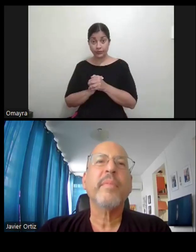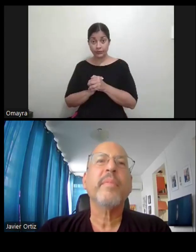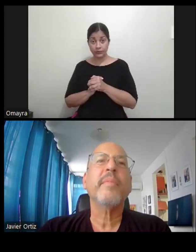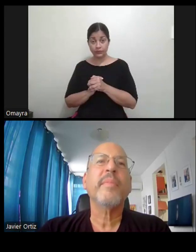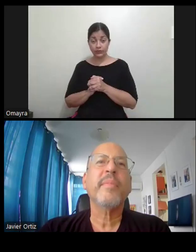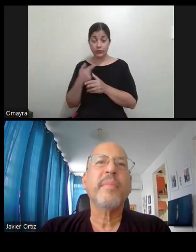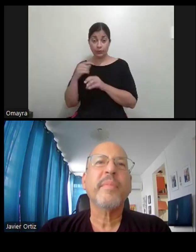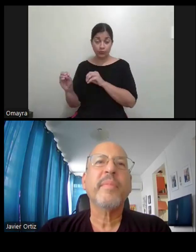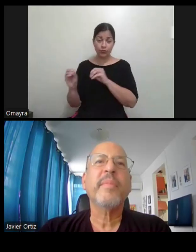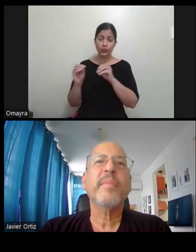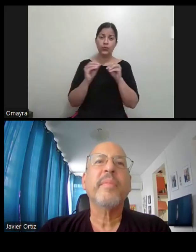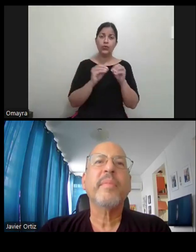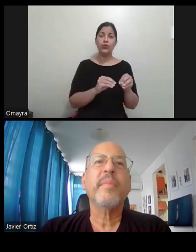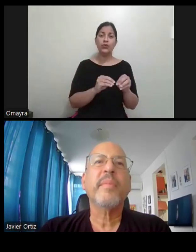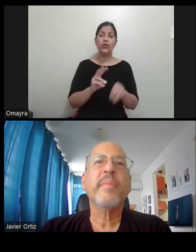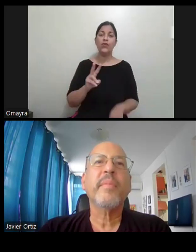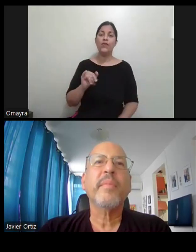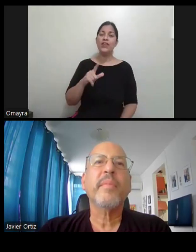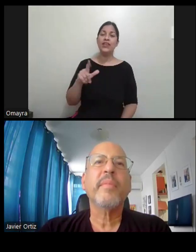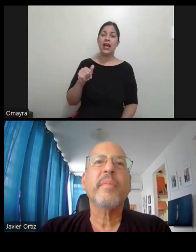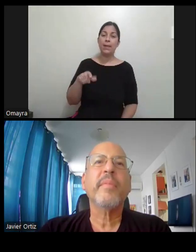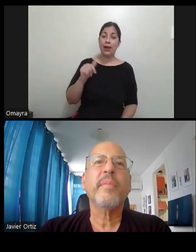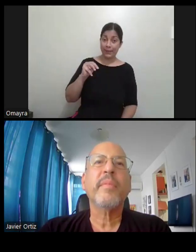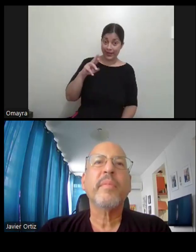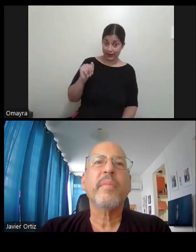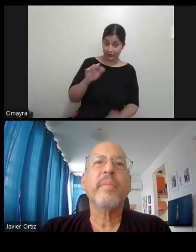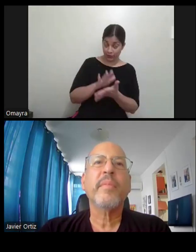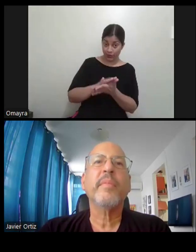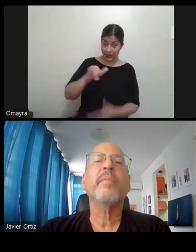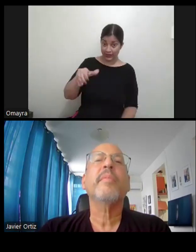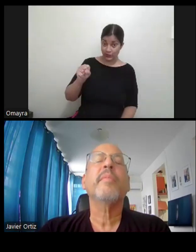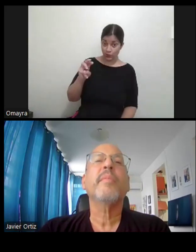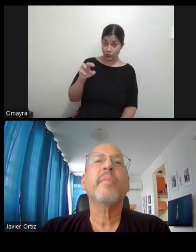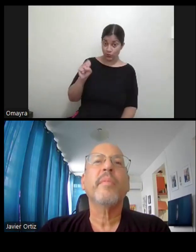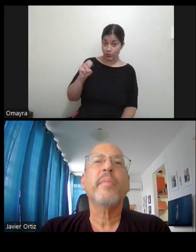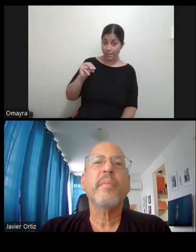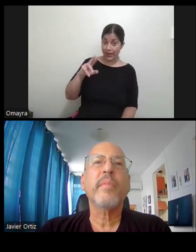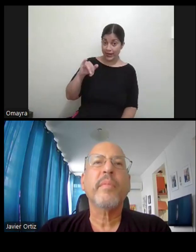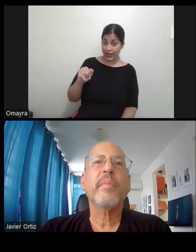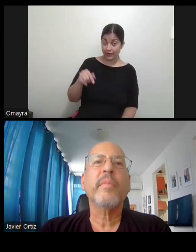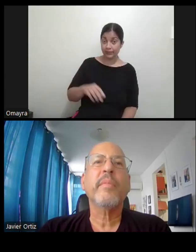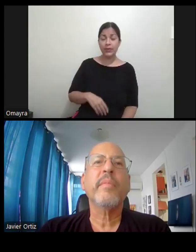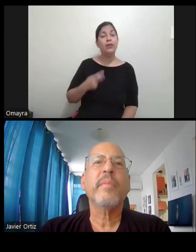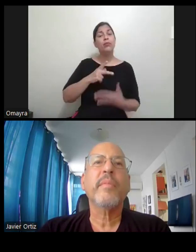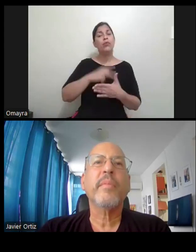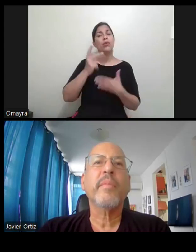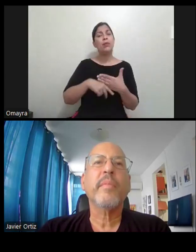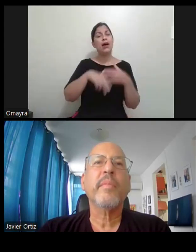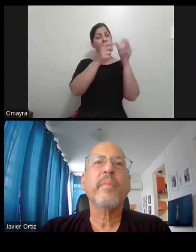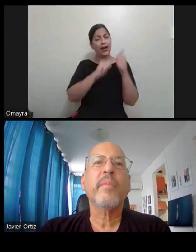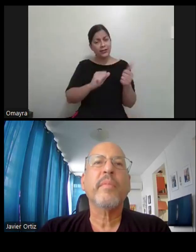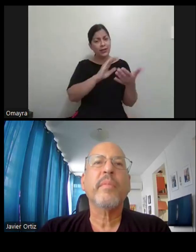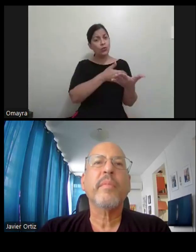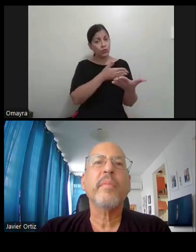me movieron a Villa Palmera, a la Escuela Jesús María Quiñones. Ahí el programa de artes y de música era mucho más